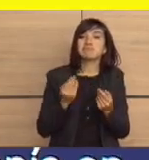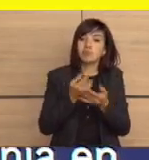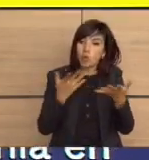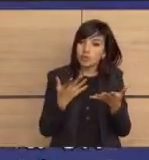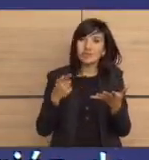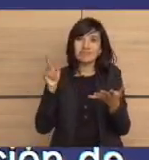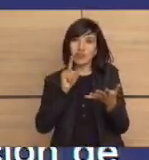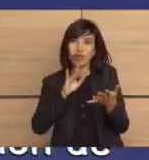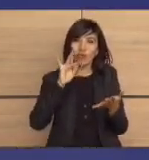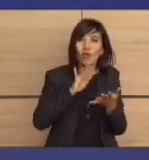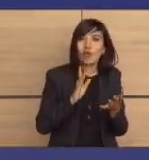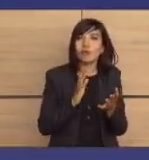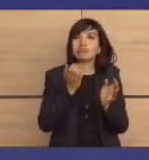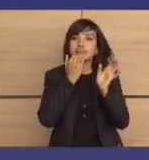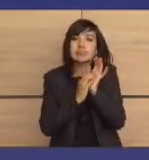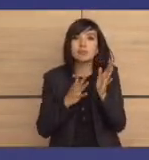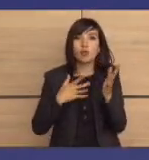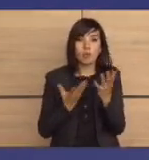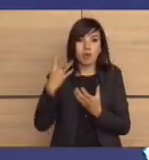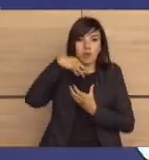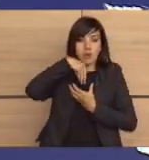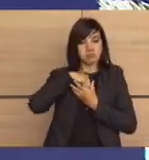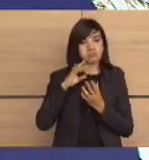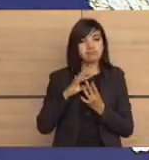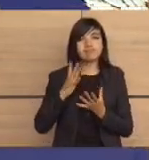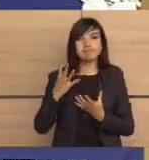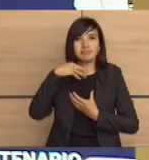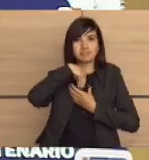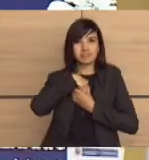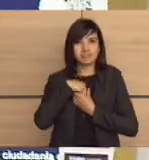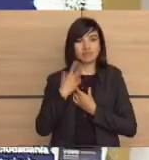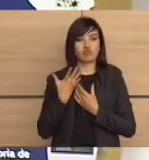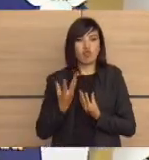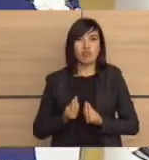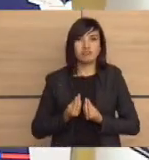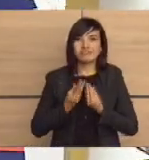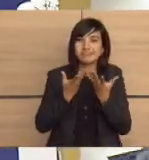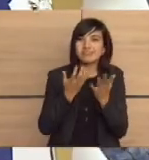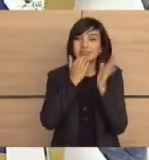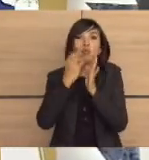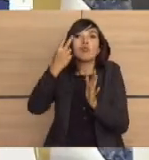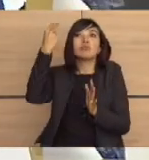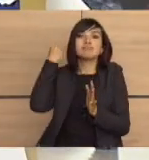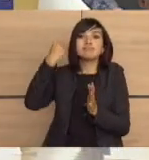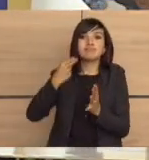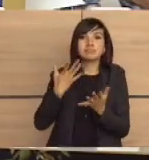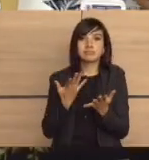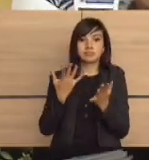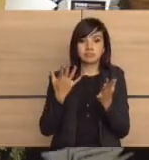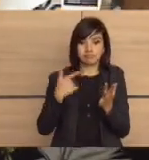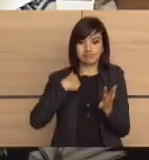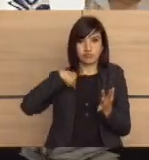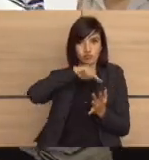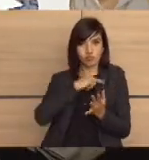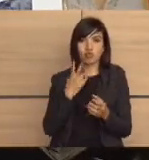tenemos nosotros, como es la espiritualidad. Digamos, la enseñanza de nuestra historia también está muy,